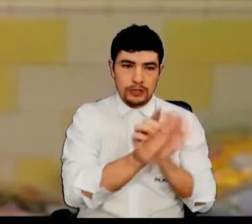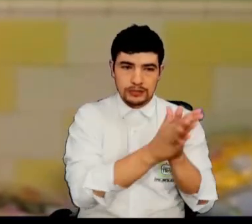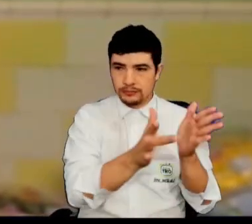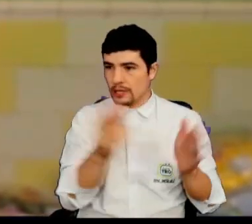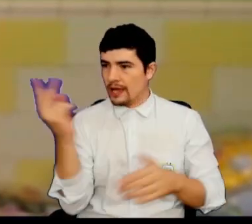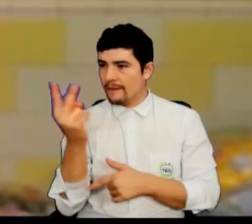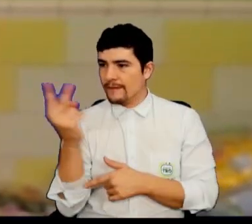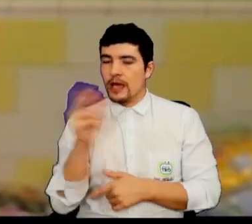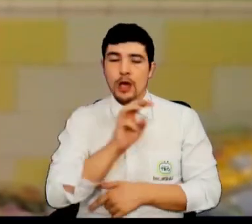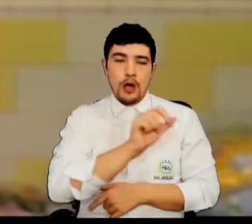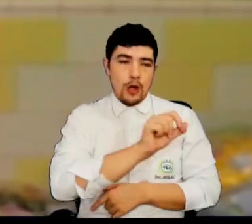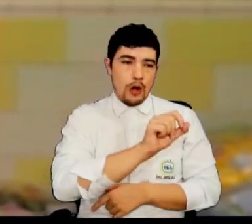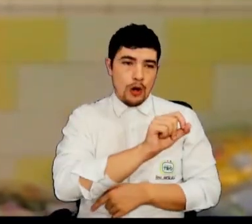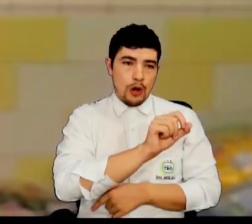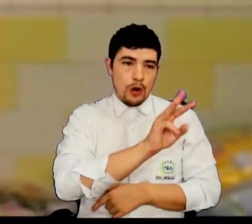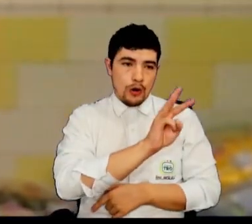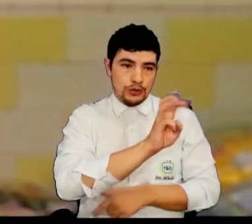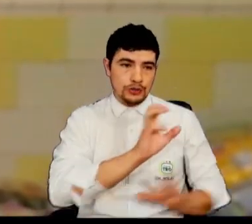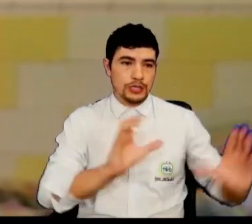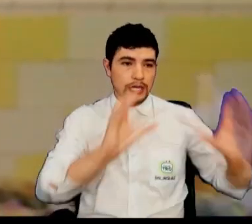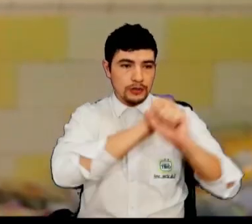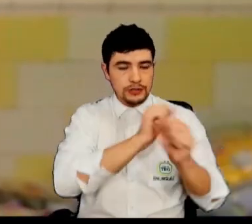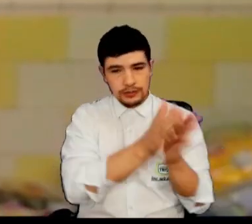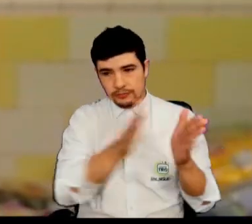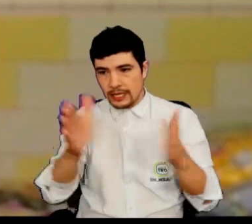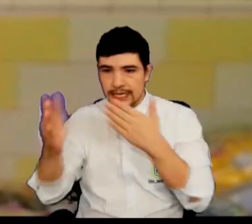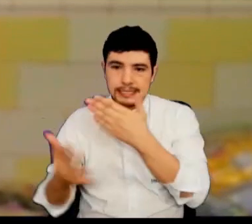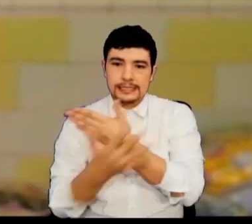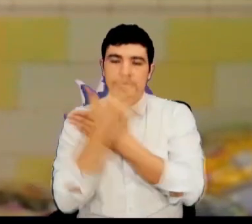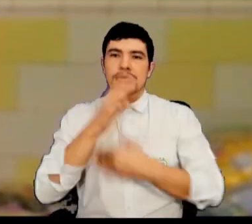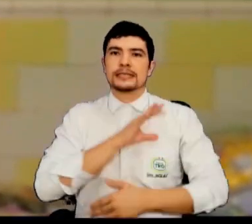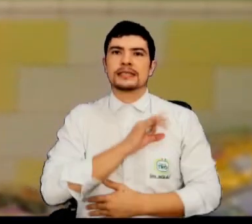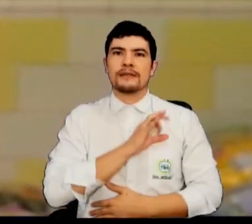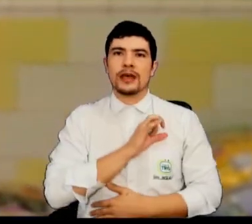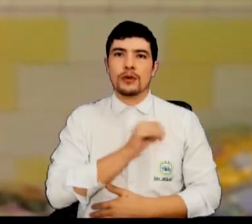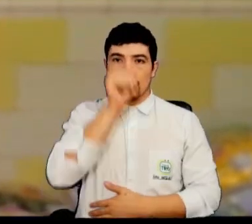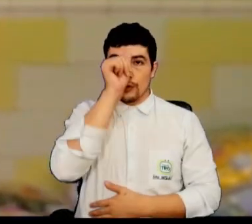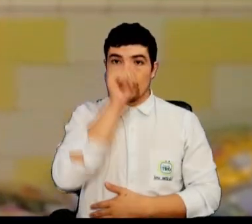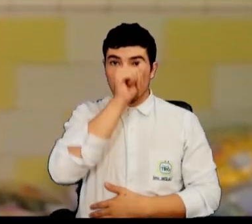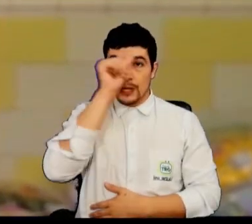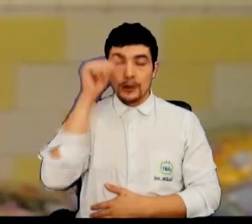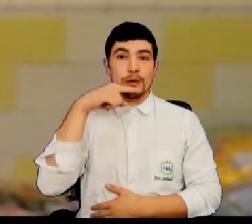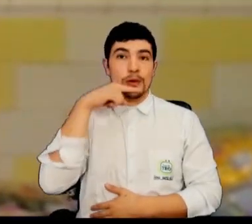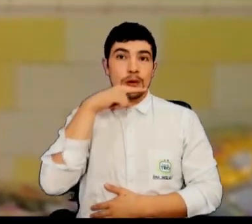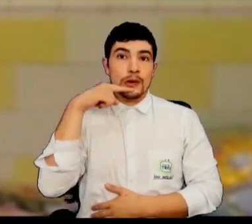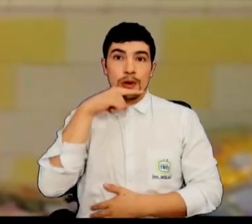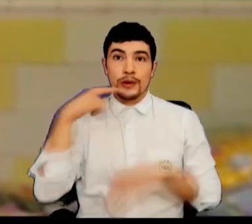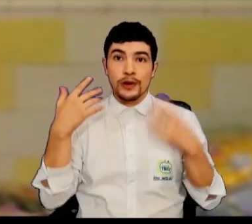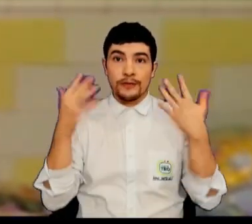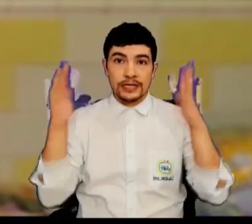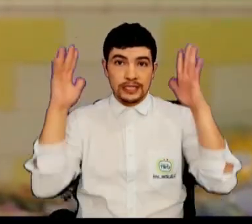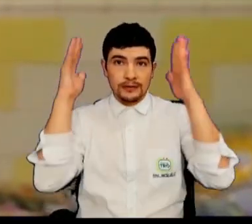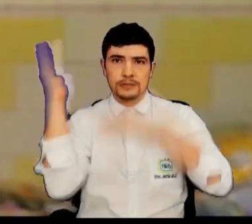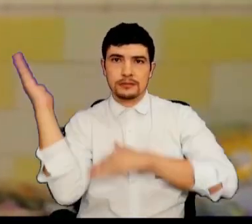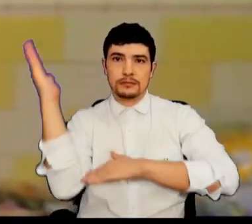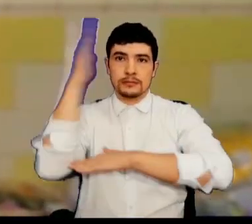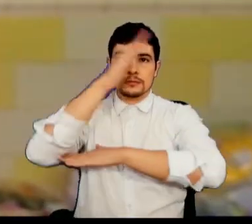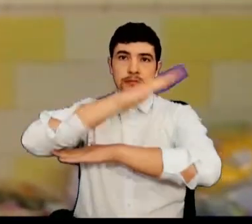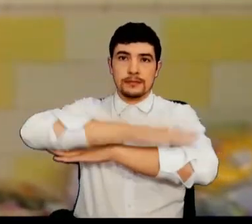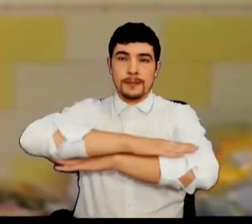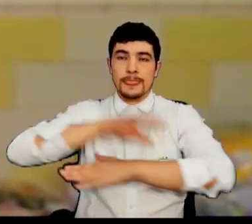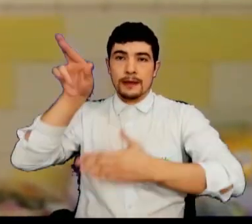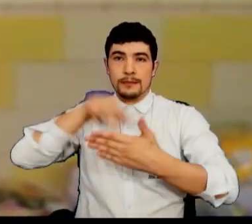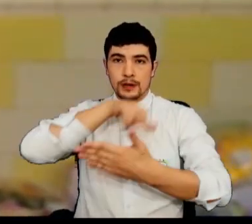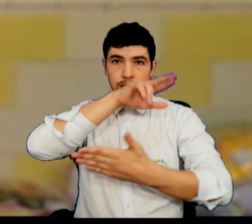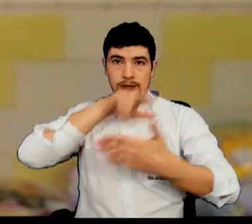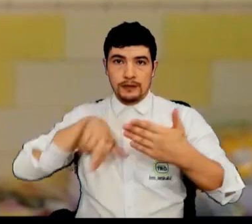que el 1 de mayo habrá toque de queda obligatorio preventivo durante todo el día. Lo más importante, mi mensaje,